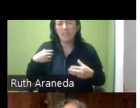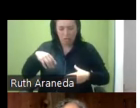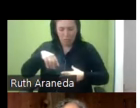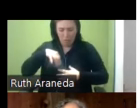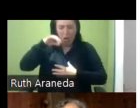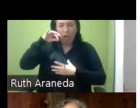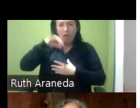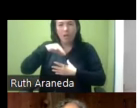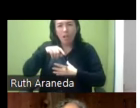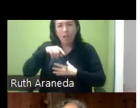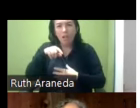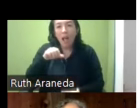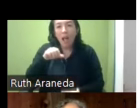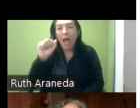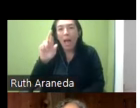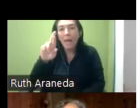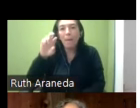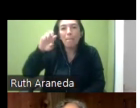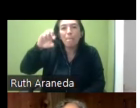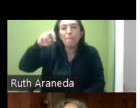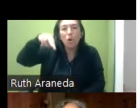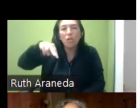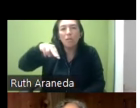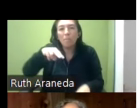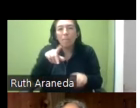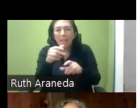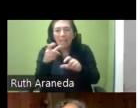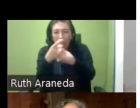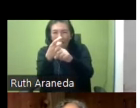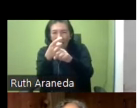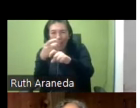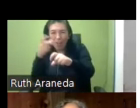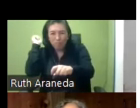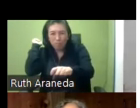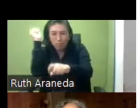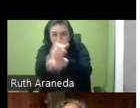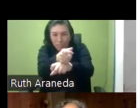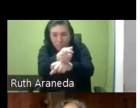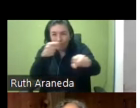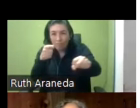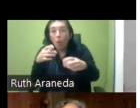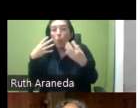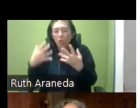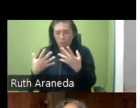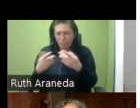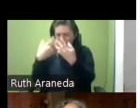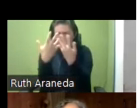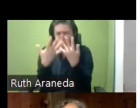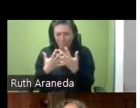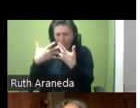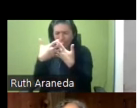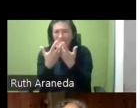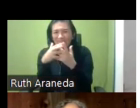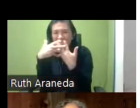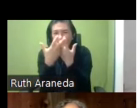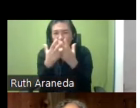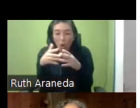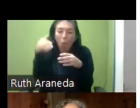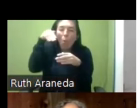que ustedes ven ahí son arpones y están metidos en una construcción textil. Eso da